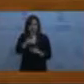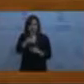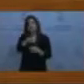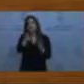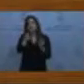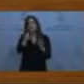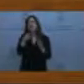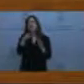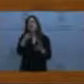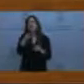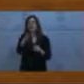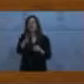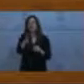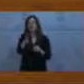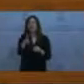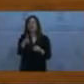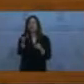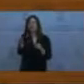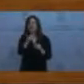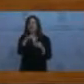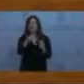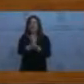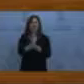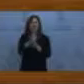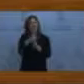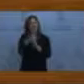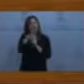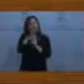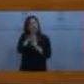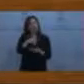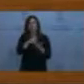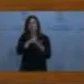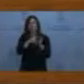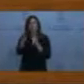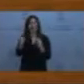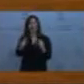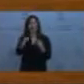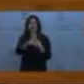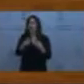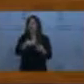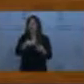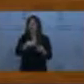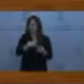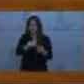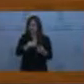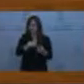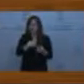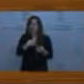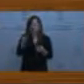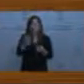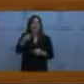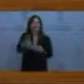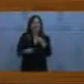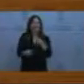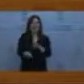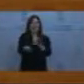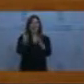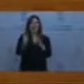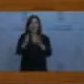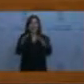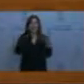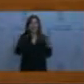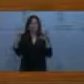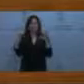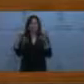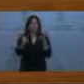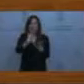sagrado. Lo que no es un derecho sagrado es que él planifique la vida de la gente. Eso sí que no es un derecho sagrado. Un derecho sagrado es que las familias elijan libremente el centro en el que estudien sus